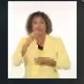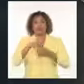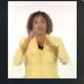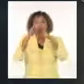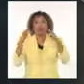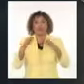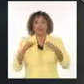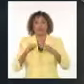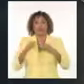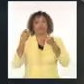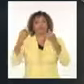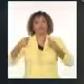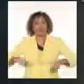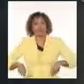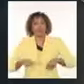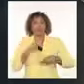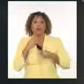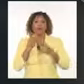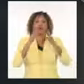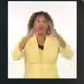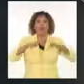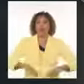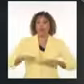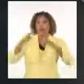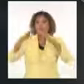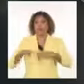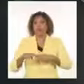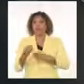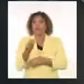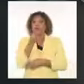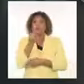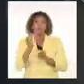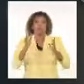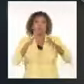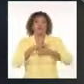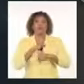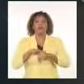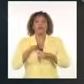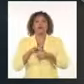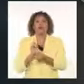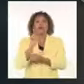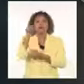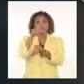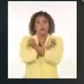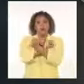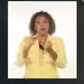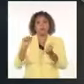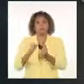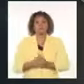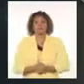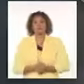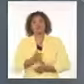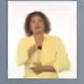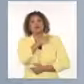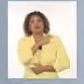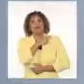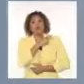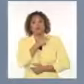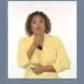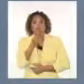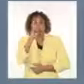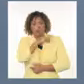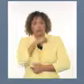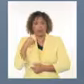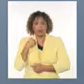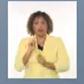Siria, quienes huyen de la destrucción y el desabastecimiento causados por las bombas. Entre tanto, las autoridades sanitarias palestinas